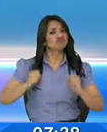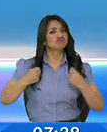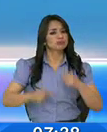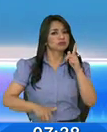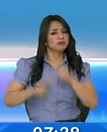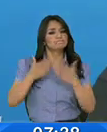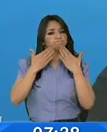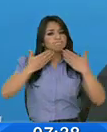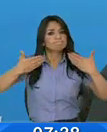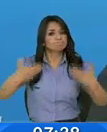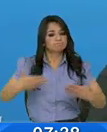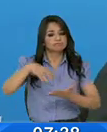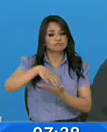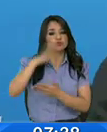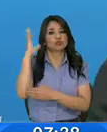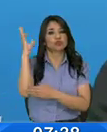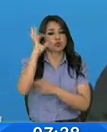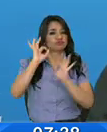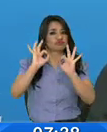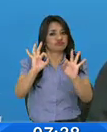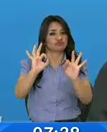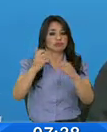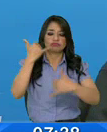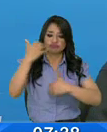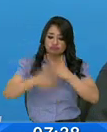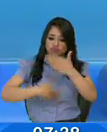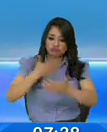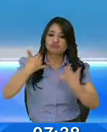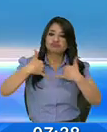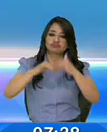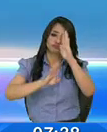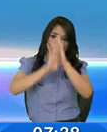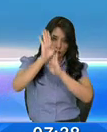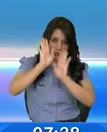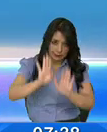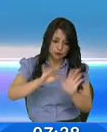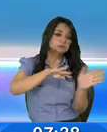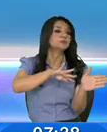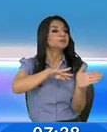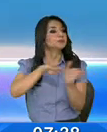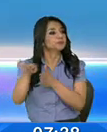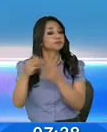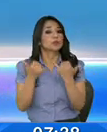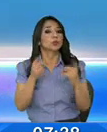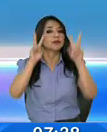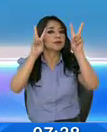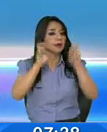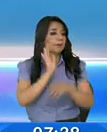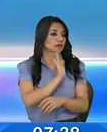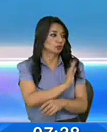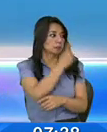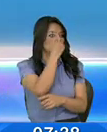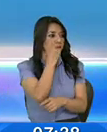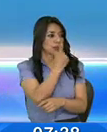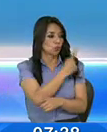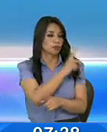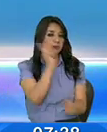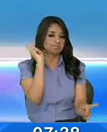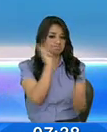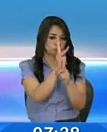la provincia de tungurahua que siga por ese derrotero de progreso refiriéndome a su pregunta puntual